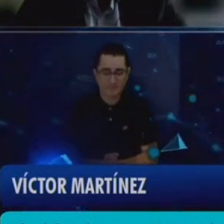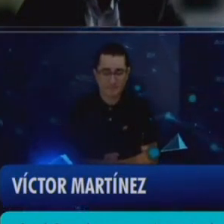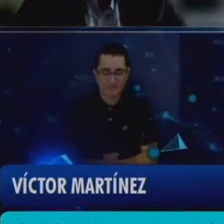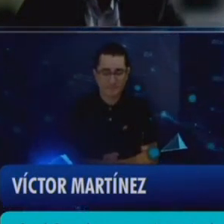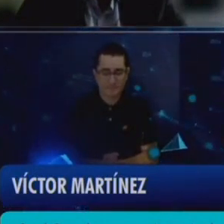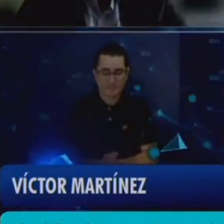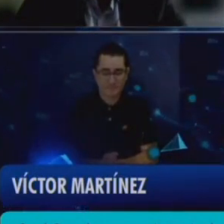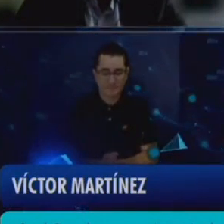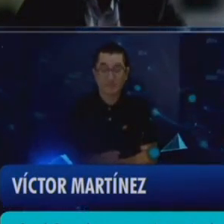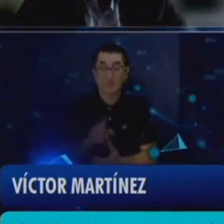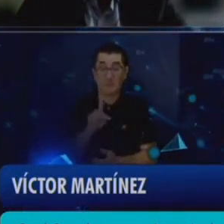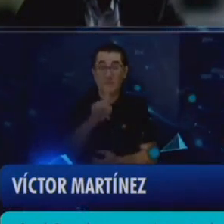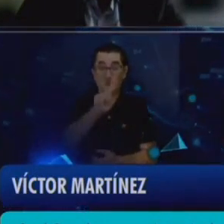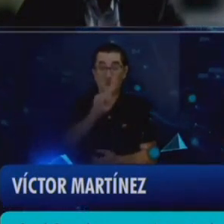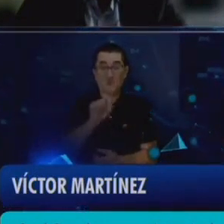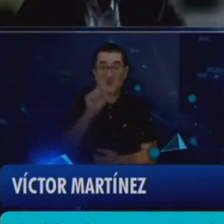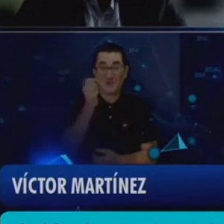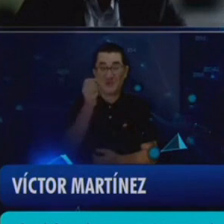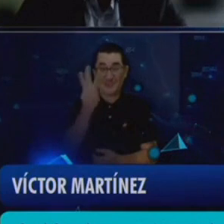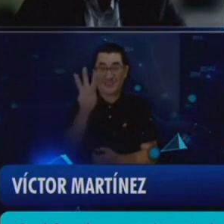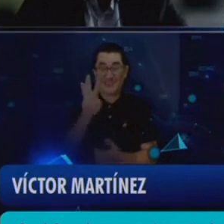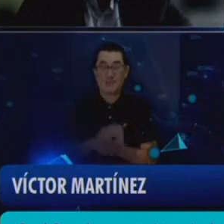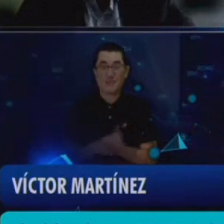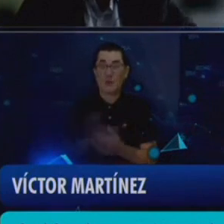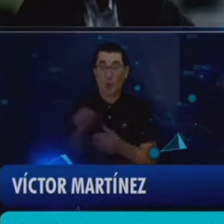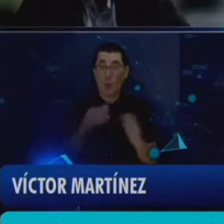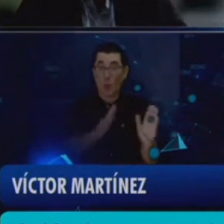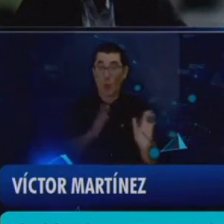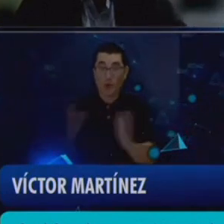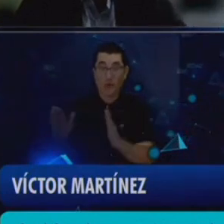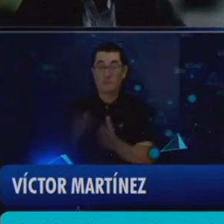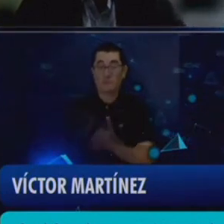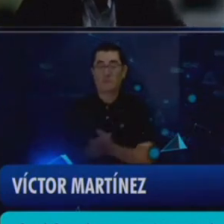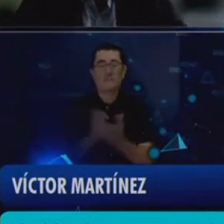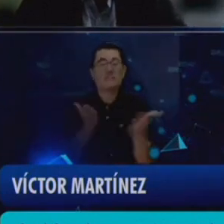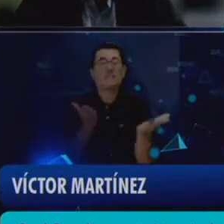En este 1.3, el orden del día, también el servicio